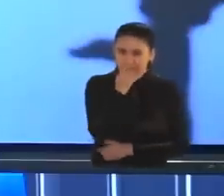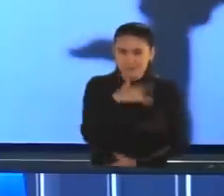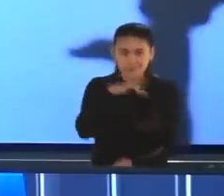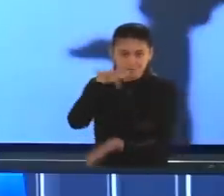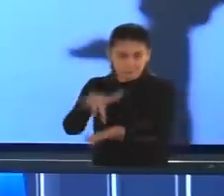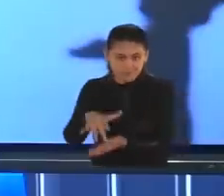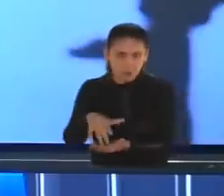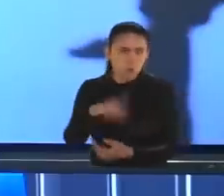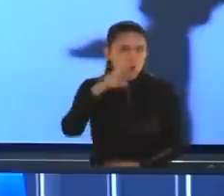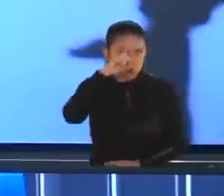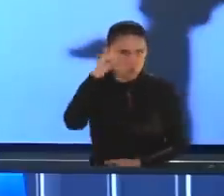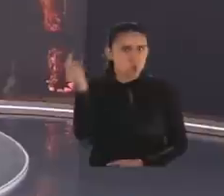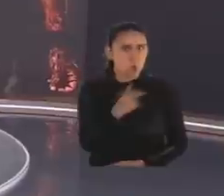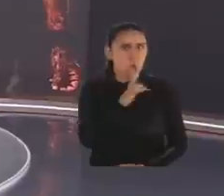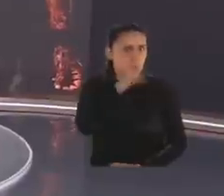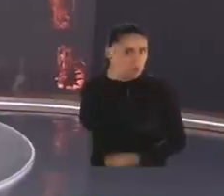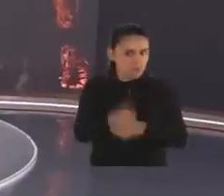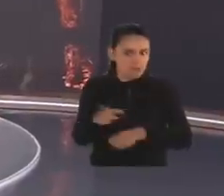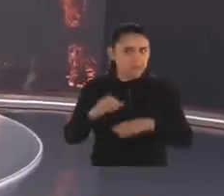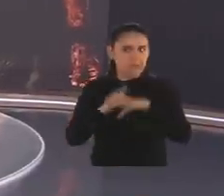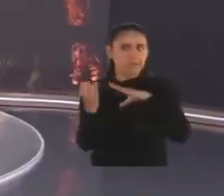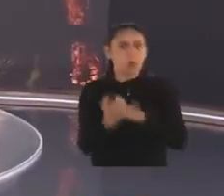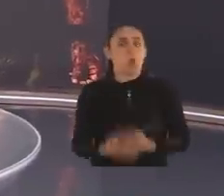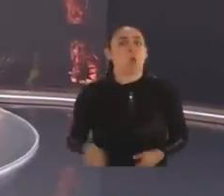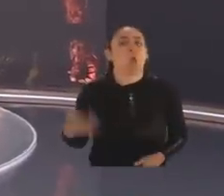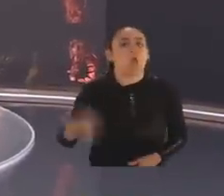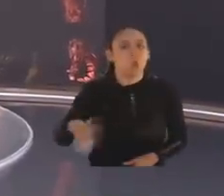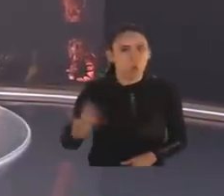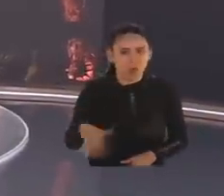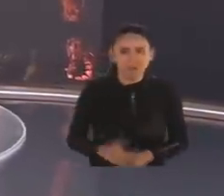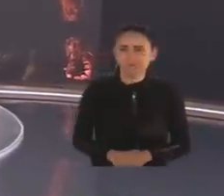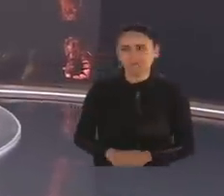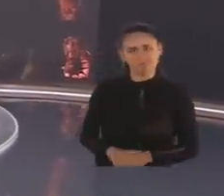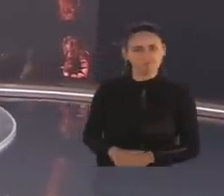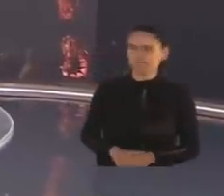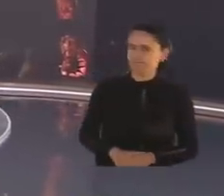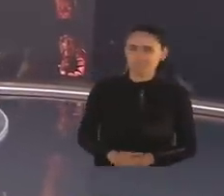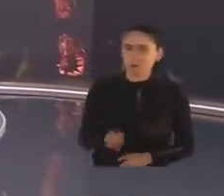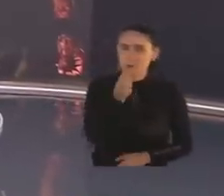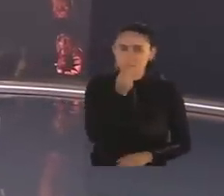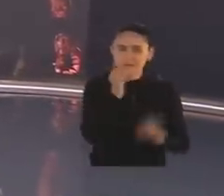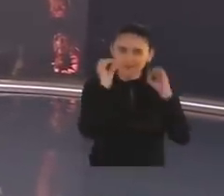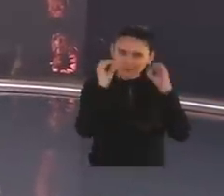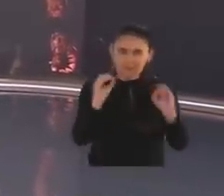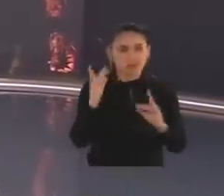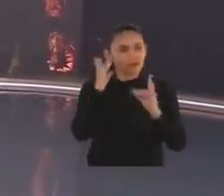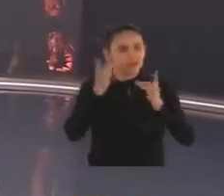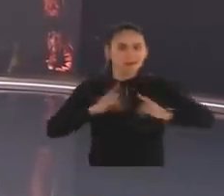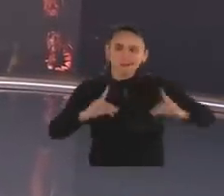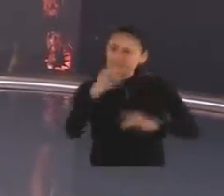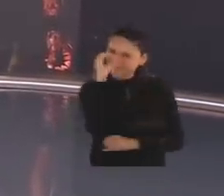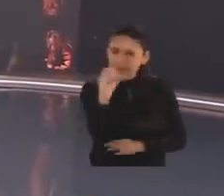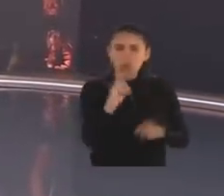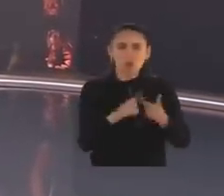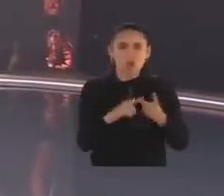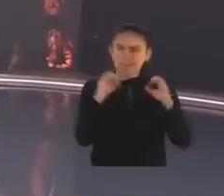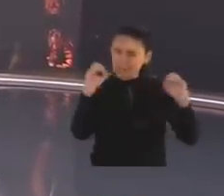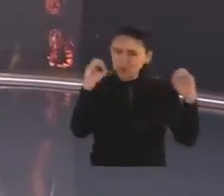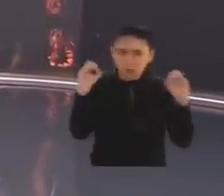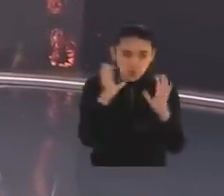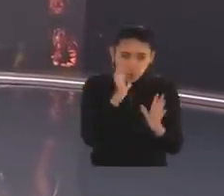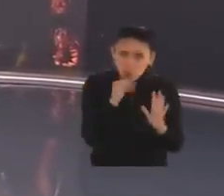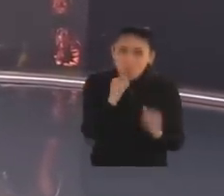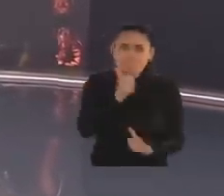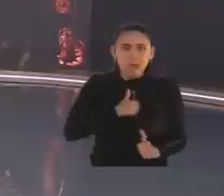duro. Chao. Es duro y ya sabemos que no dan ni alimentos, ni hamacas, ni nada cómodo bajo cuerda. Todo